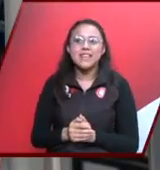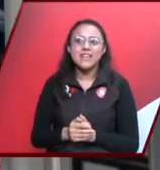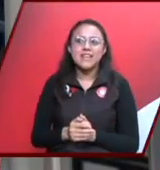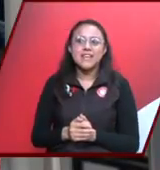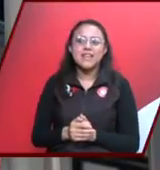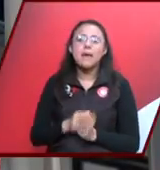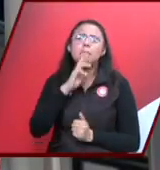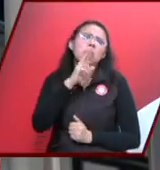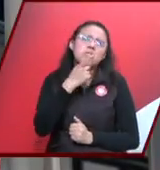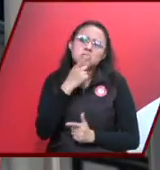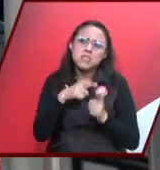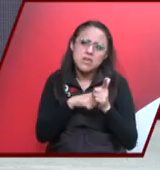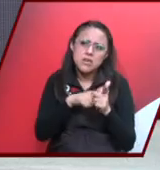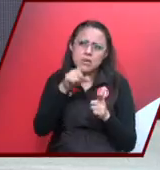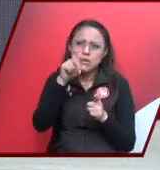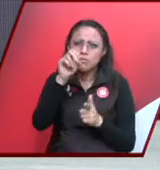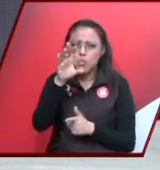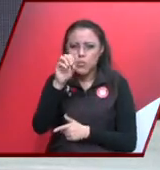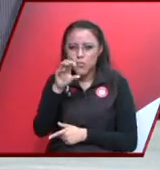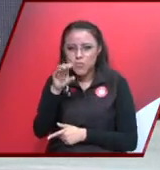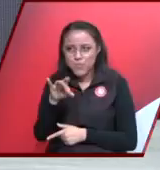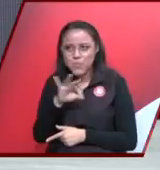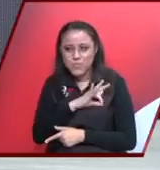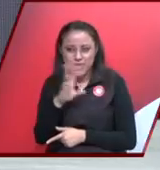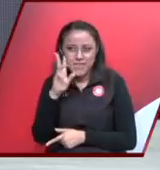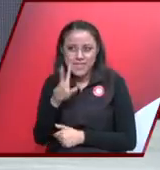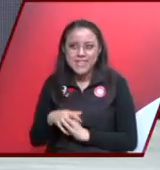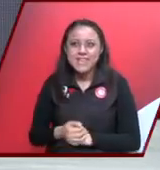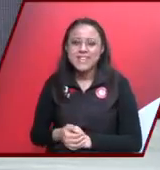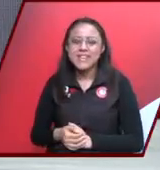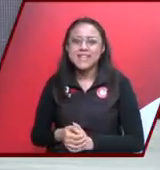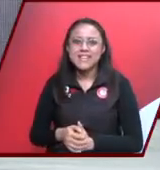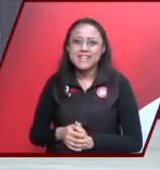Off. Bueno, déjalo haciendo arbolito de Navidad. Ah.